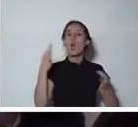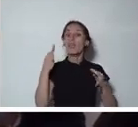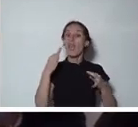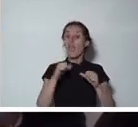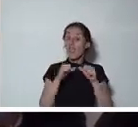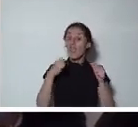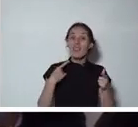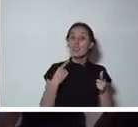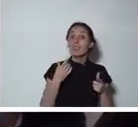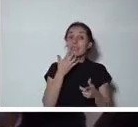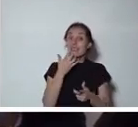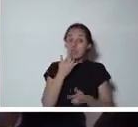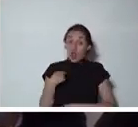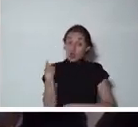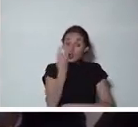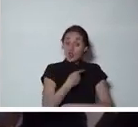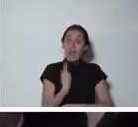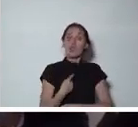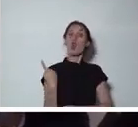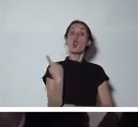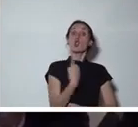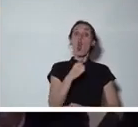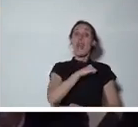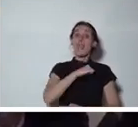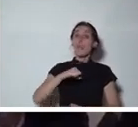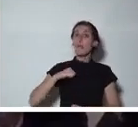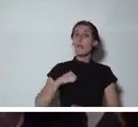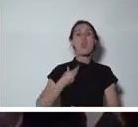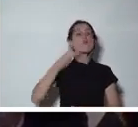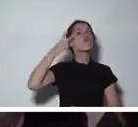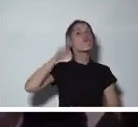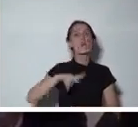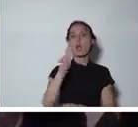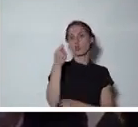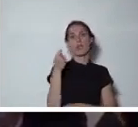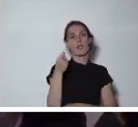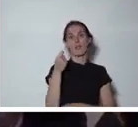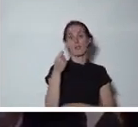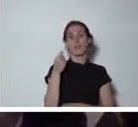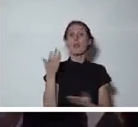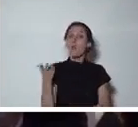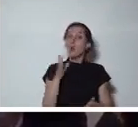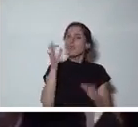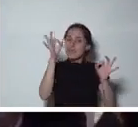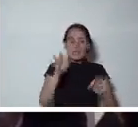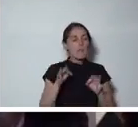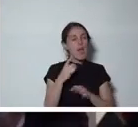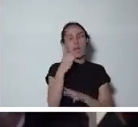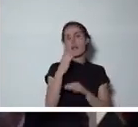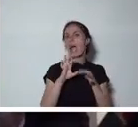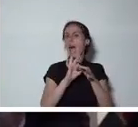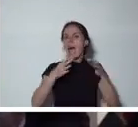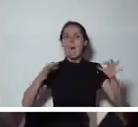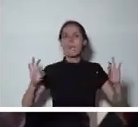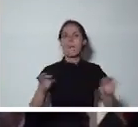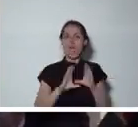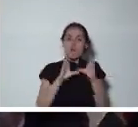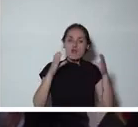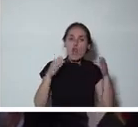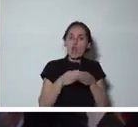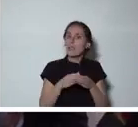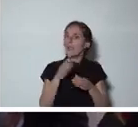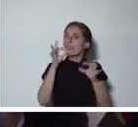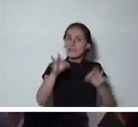nada lo vamos a conseguir solas siempre con amigas siempre generando procesos colectivos siempre poniendo por delante la